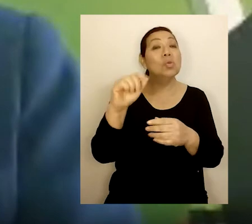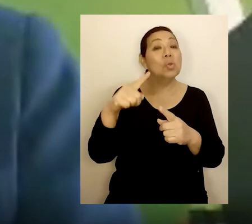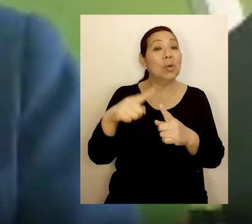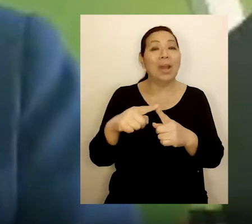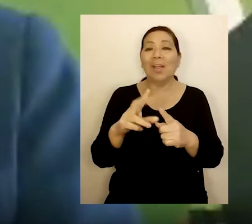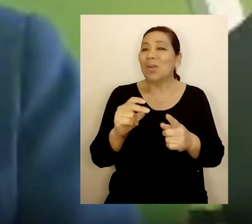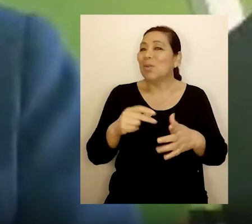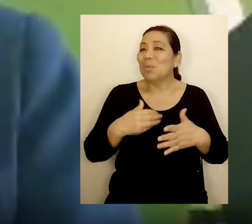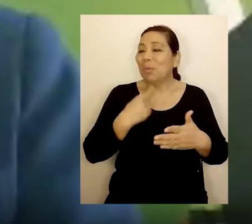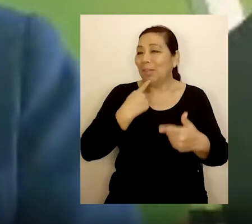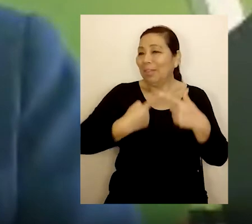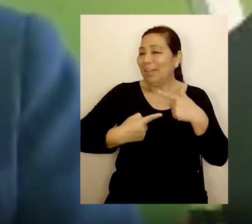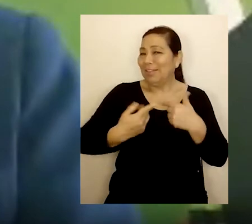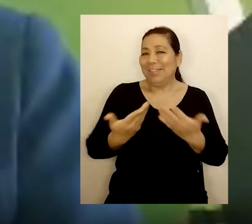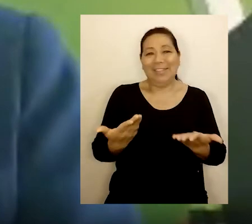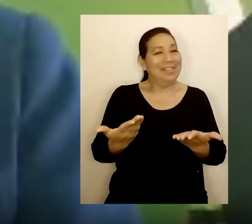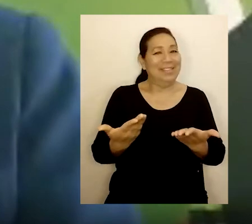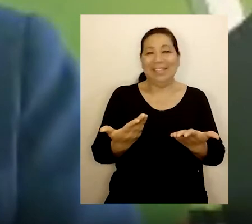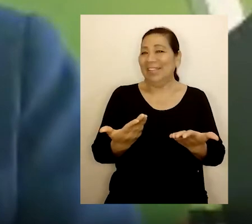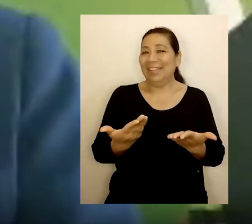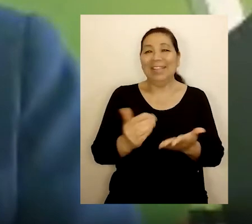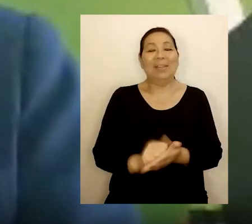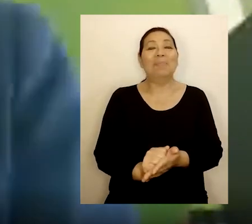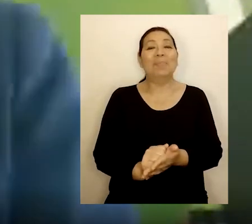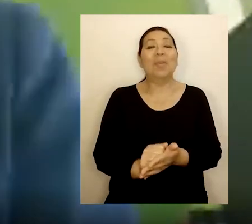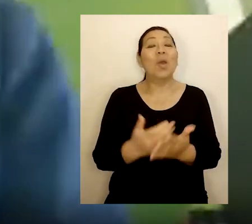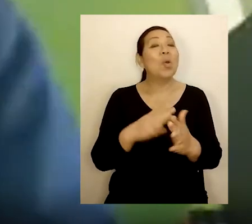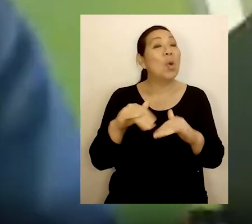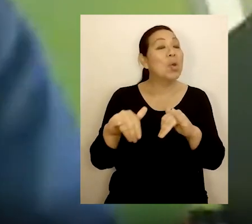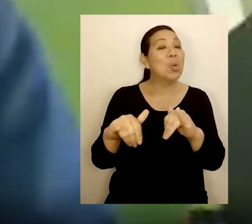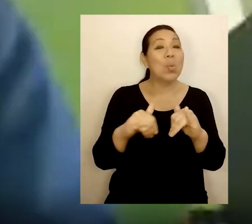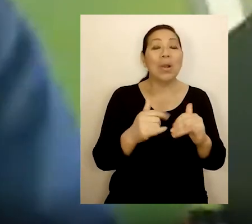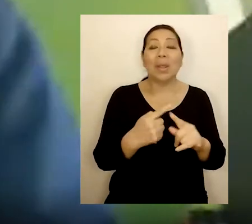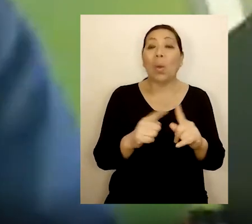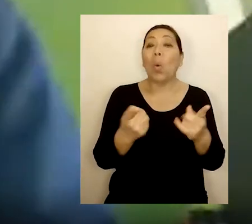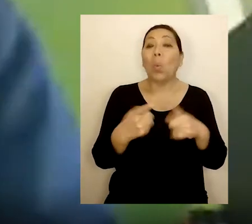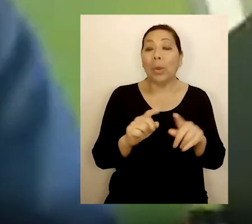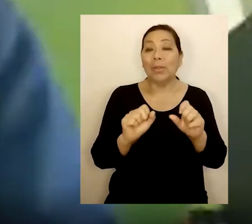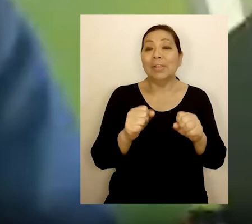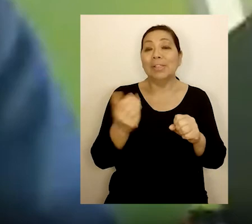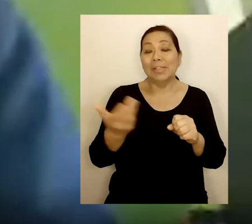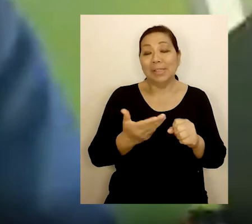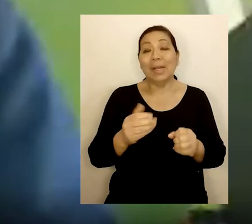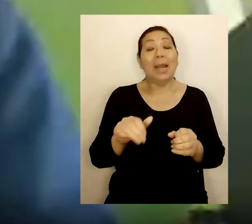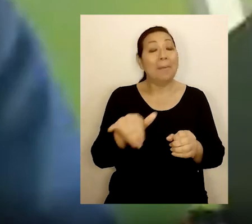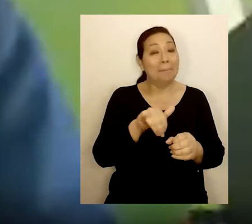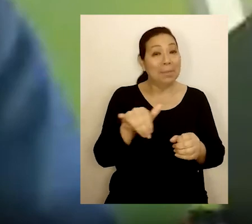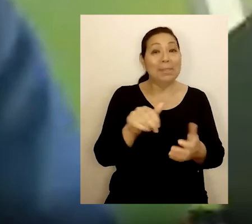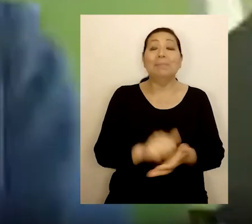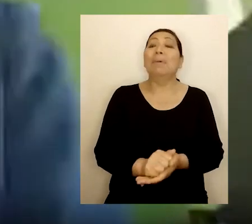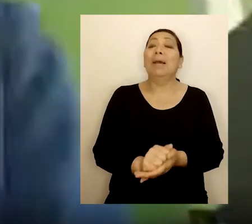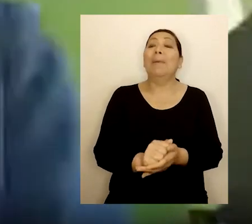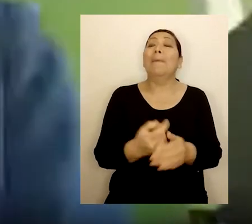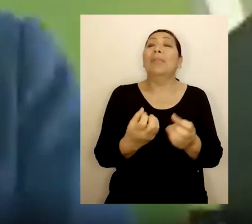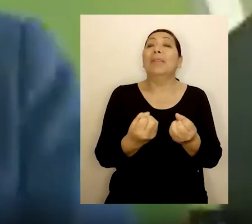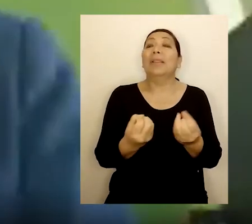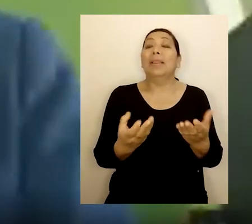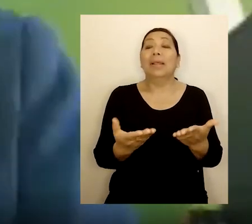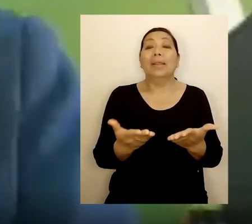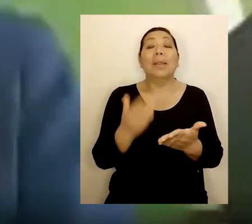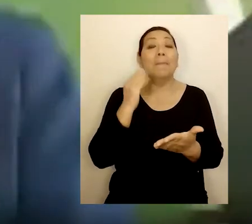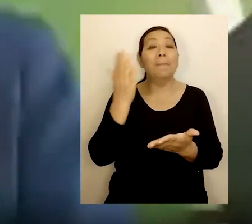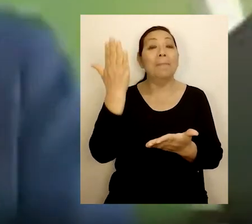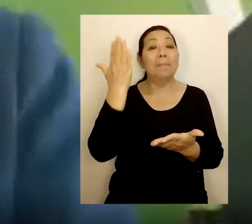Entonces, no se puede venir a alegar que incluso no ha habido igualdad de armas, cuando sí lo ha habido, han estado en la misma posición, tanto la